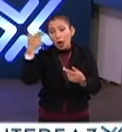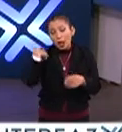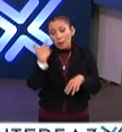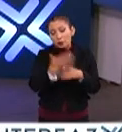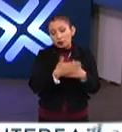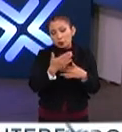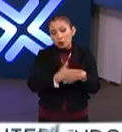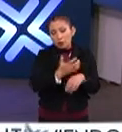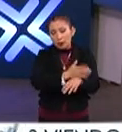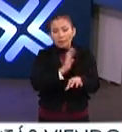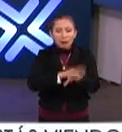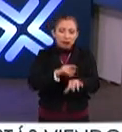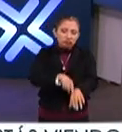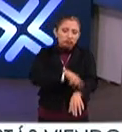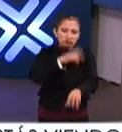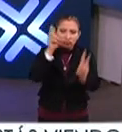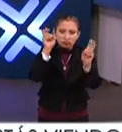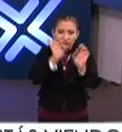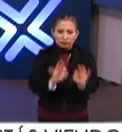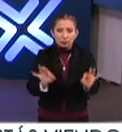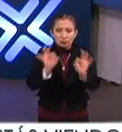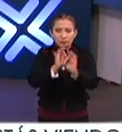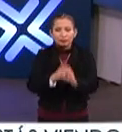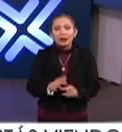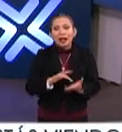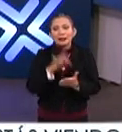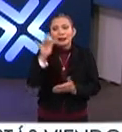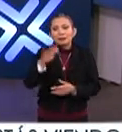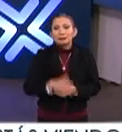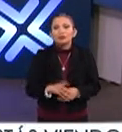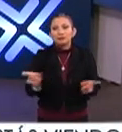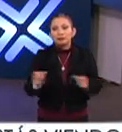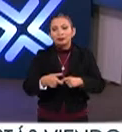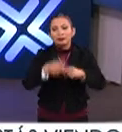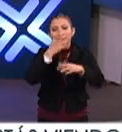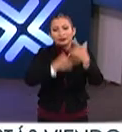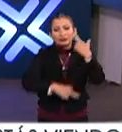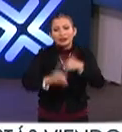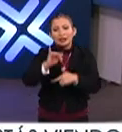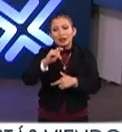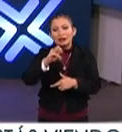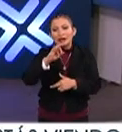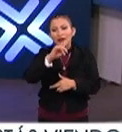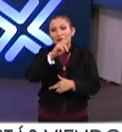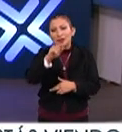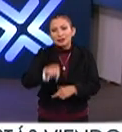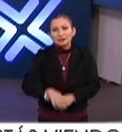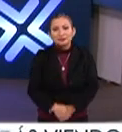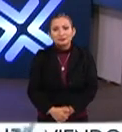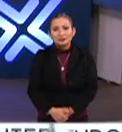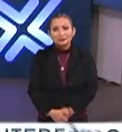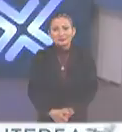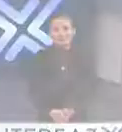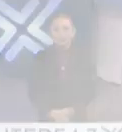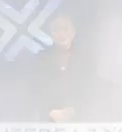acompañe pronto para seguir platicando sobre este importante tema. Muchas gracias. Gracias. Vamos a una breve pausa, regresamos. Esto es Interfaz.